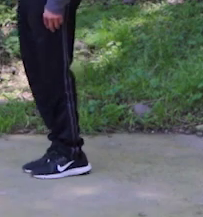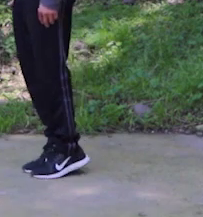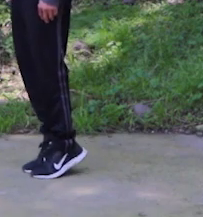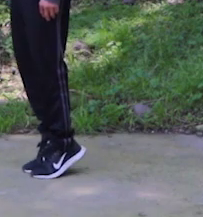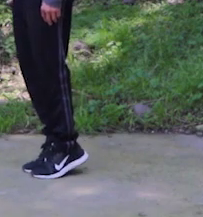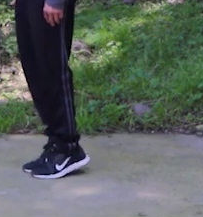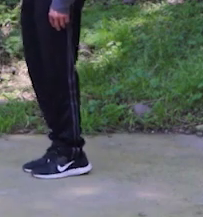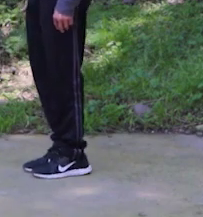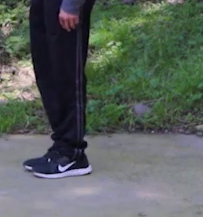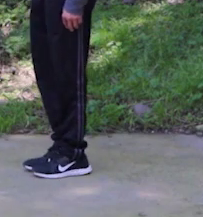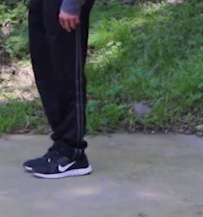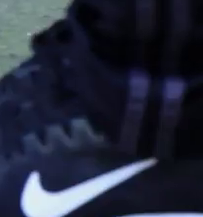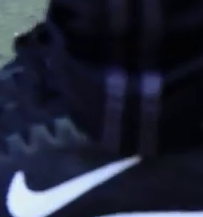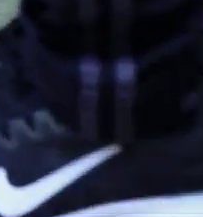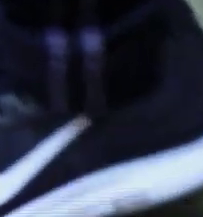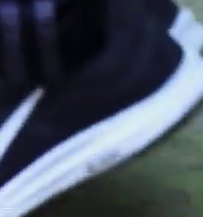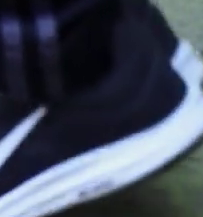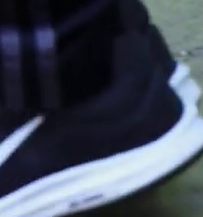Muy bien.